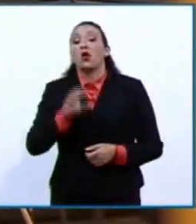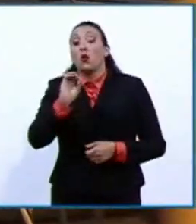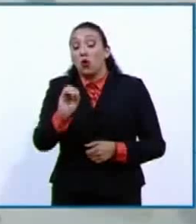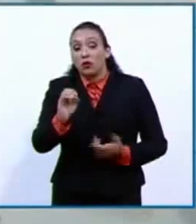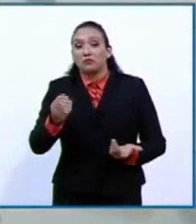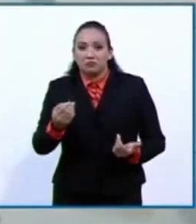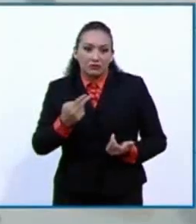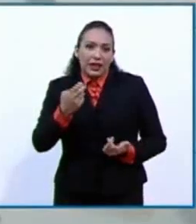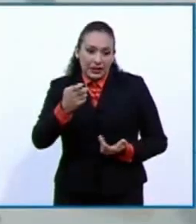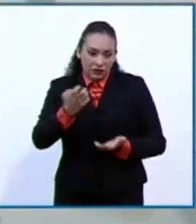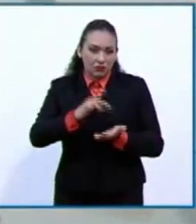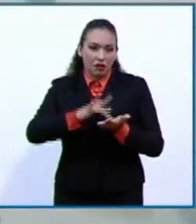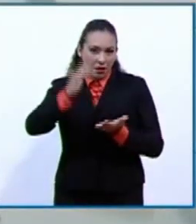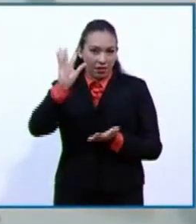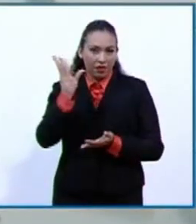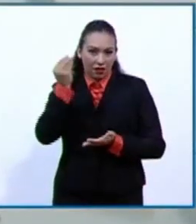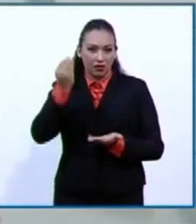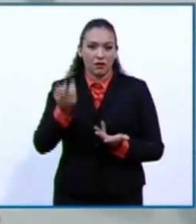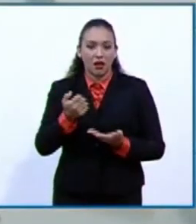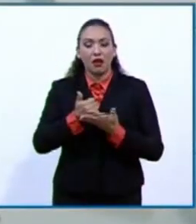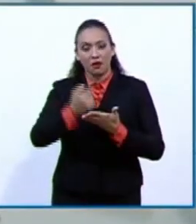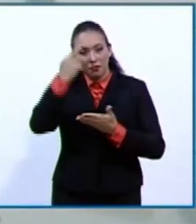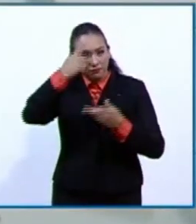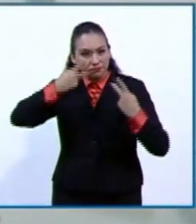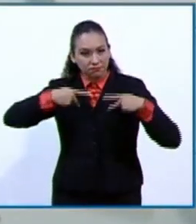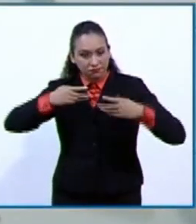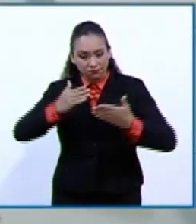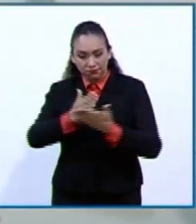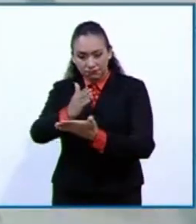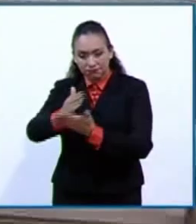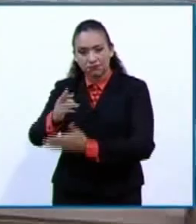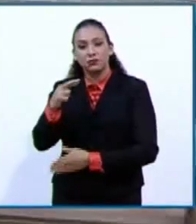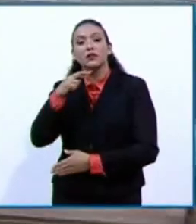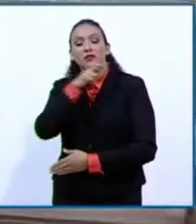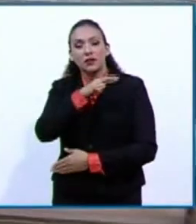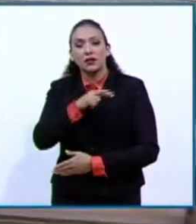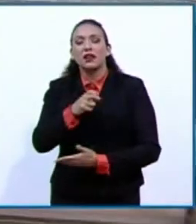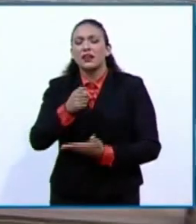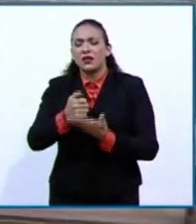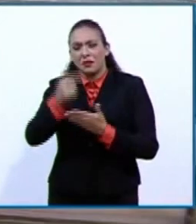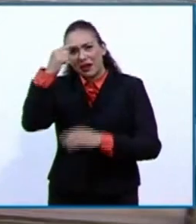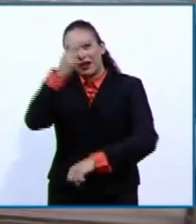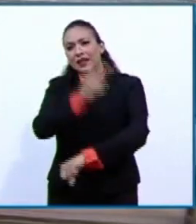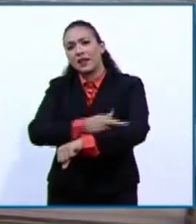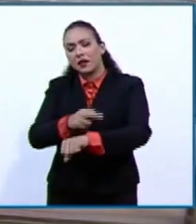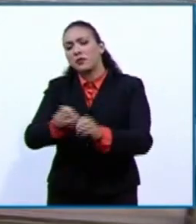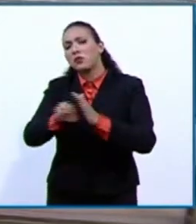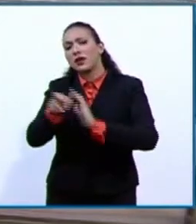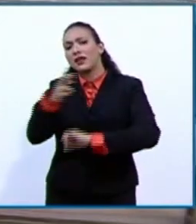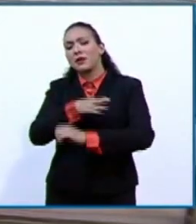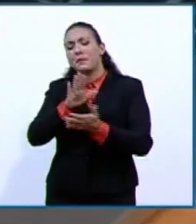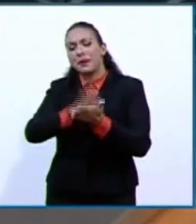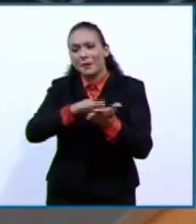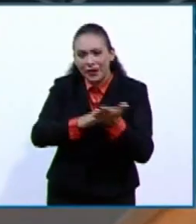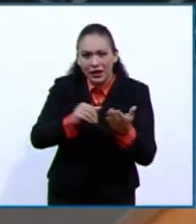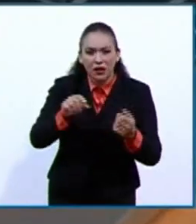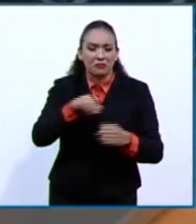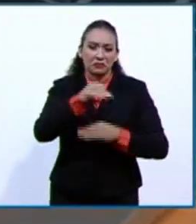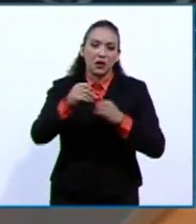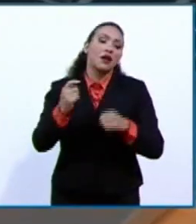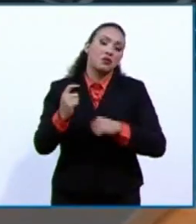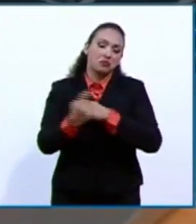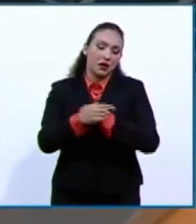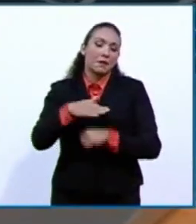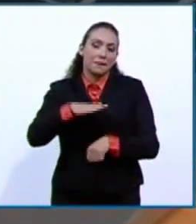mayor transparencia, con un registro claro y accesible y administrar de manera más eficiente los casos y dotarlos de mayor